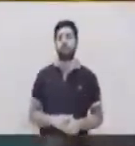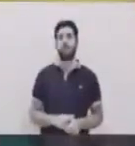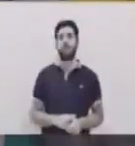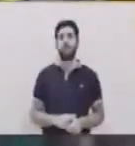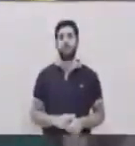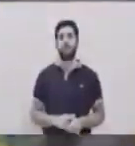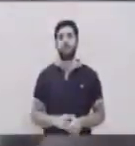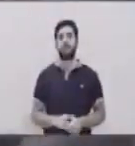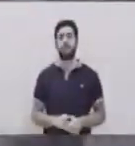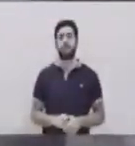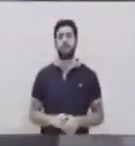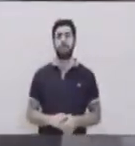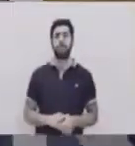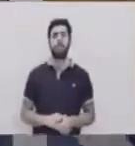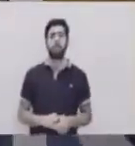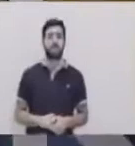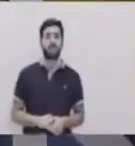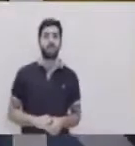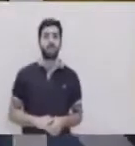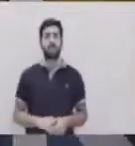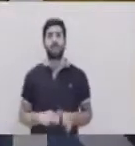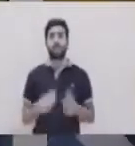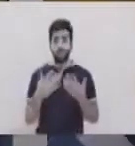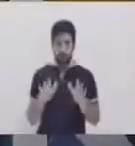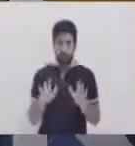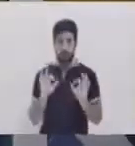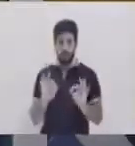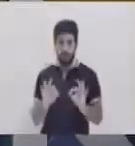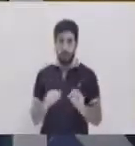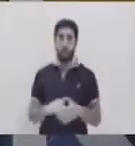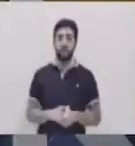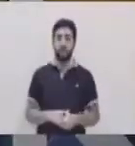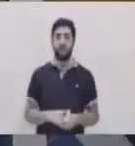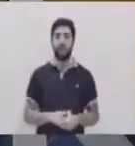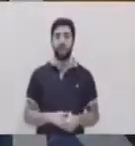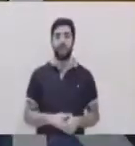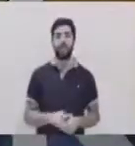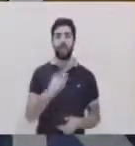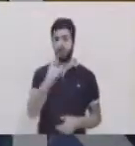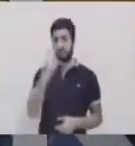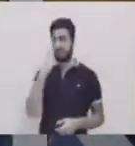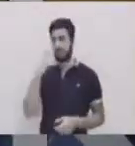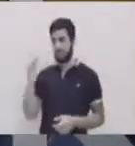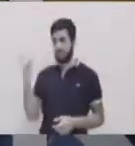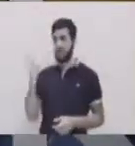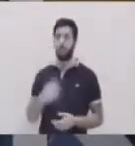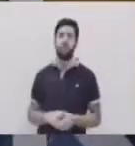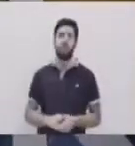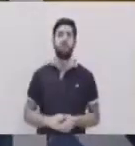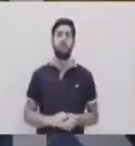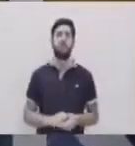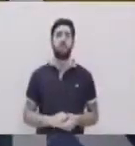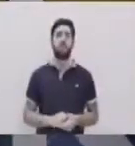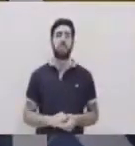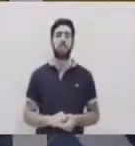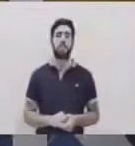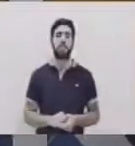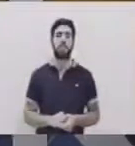chiquito para que lo puedas tú trabajar. Gracias. Entonces, enróllalo un poquito, aunque no quede exactamente.